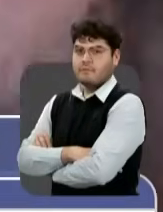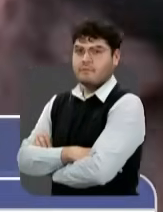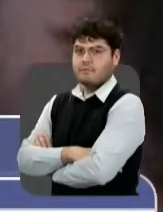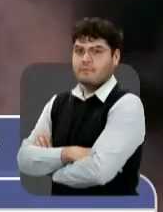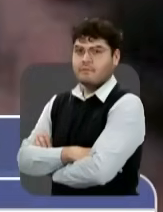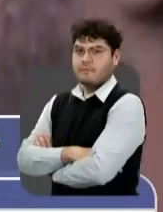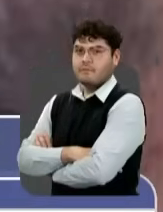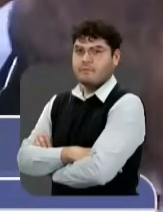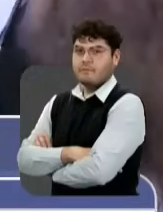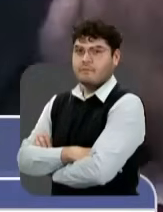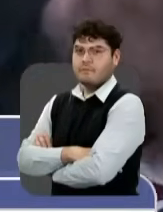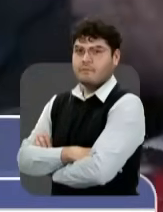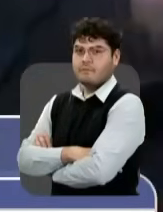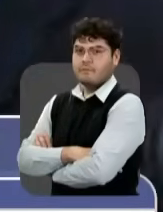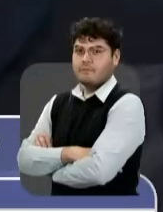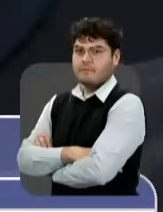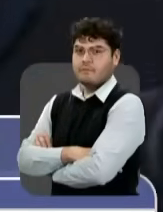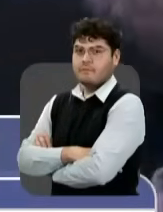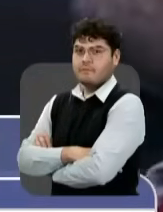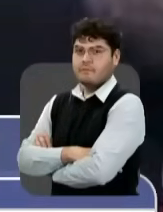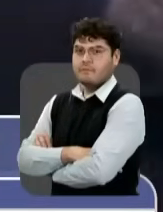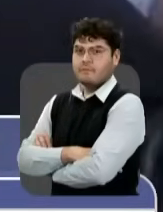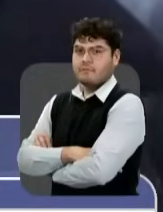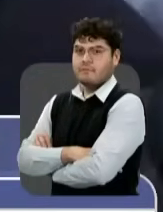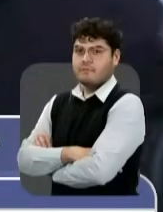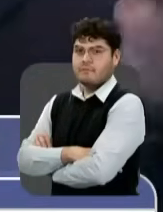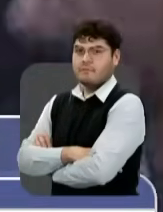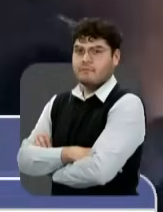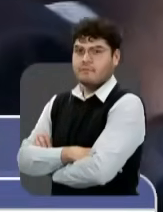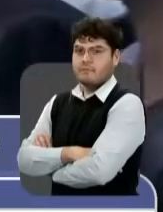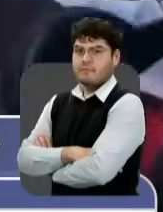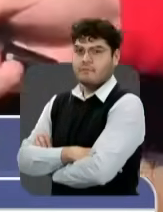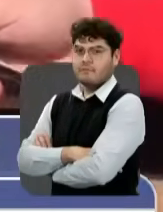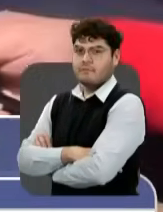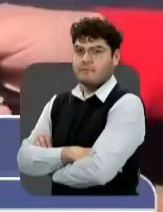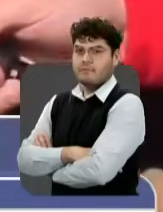nuevamente de los imputados Luis Hermosilla, María Leonarda Villalobos y Luz Angulo, que deberán pasar acá en el Centro de Justicia.